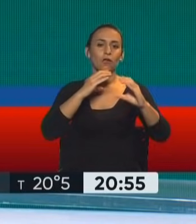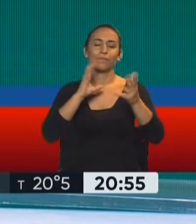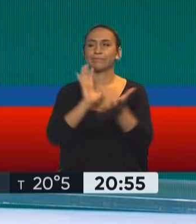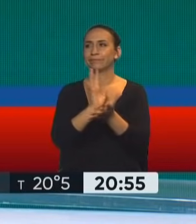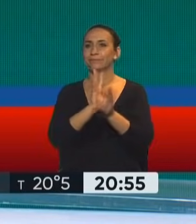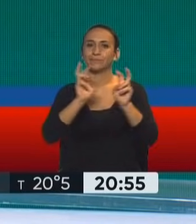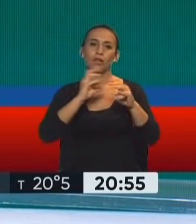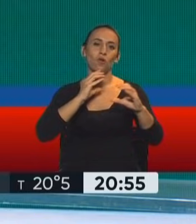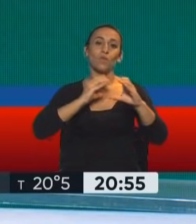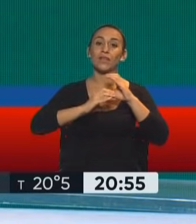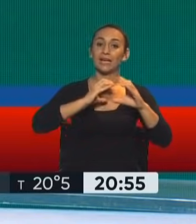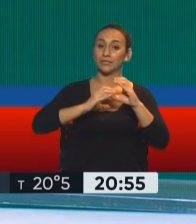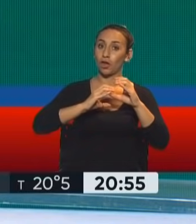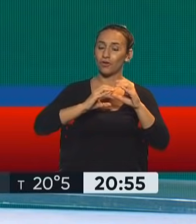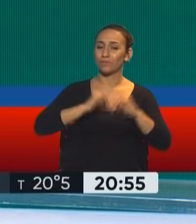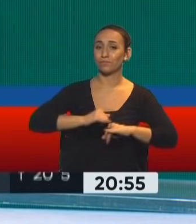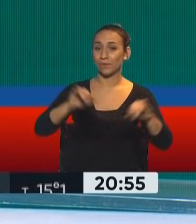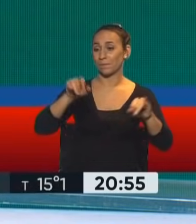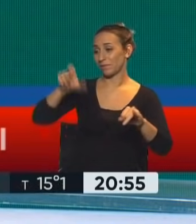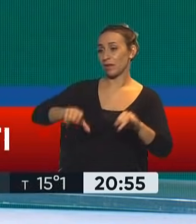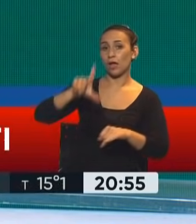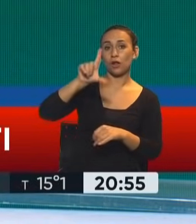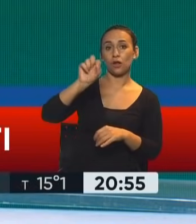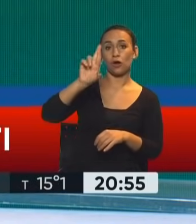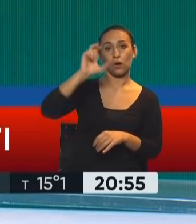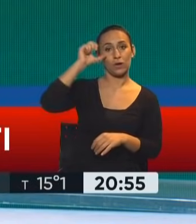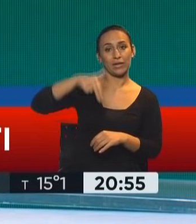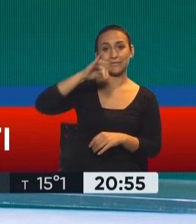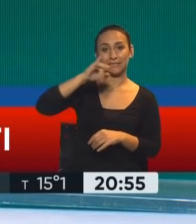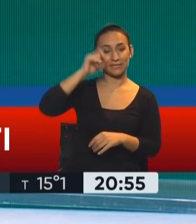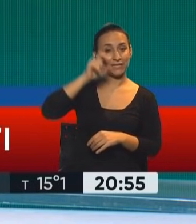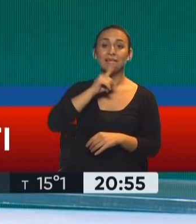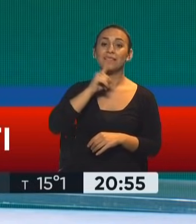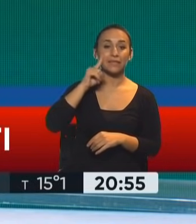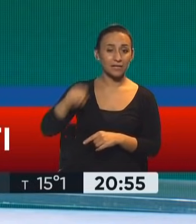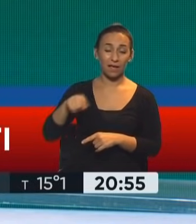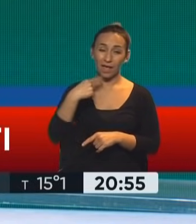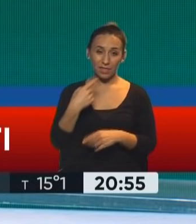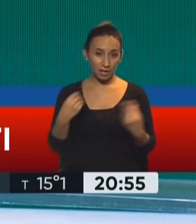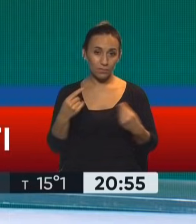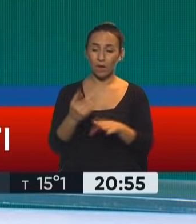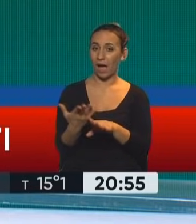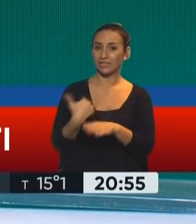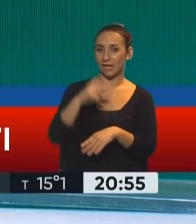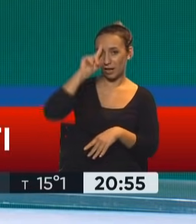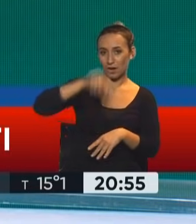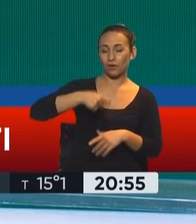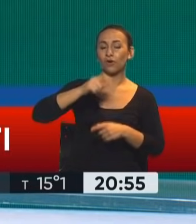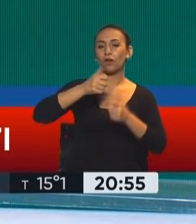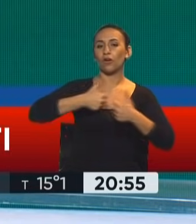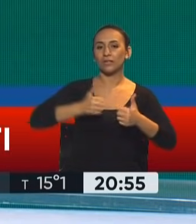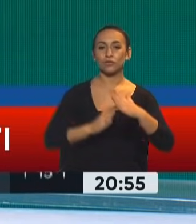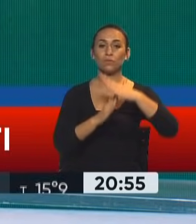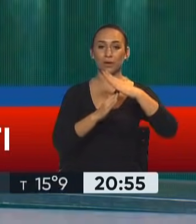esos términos, de Lorenzetti. Ayer hablábamos de lo que pasó en la Corte Suprema de Justicia y de esta imposibilidad que había tenido Lorenzetti